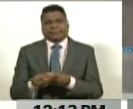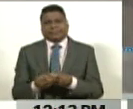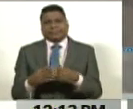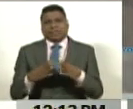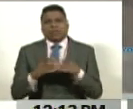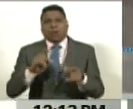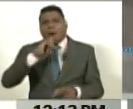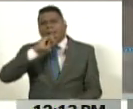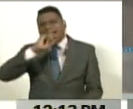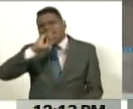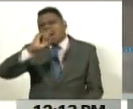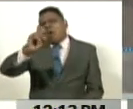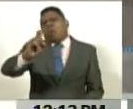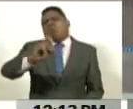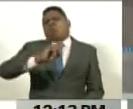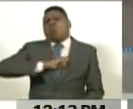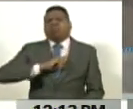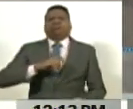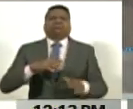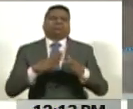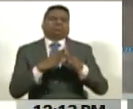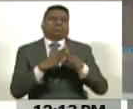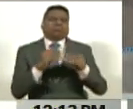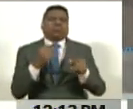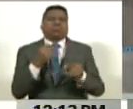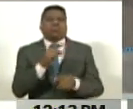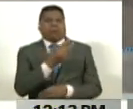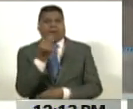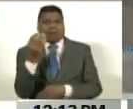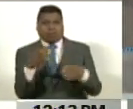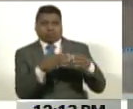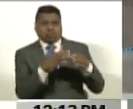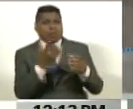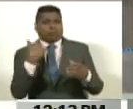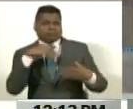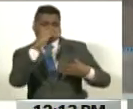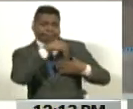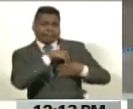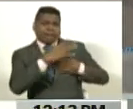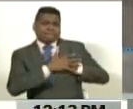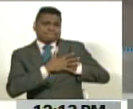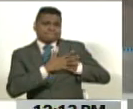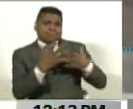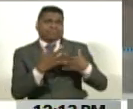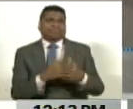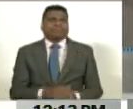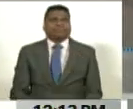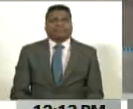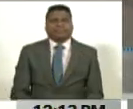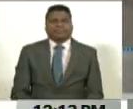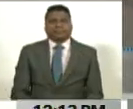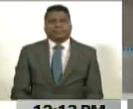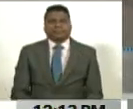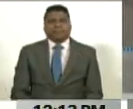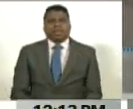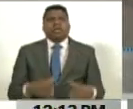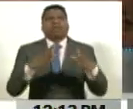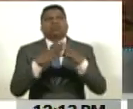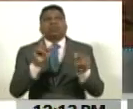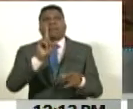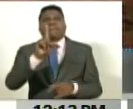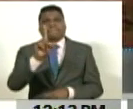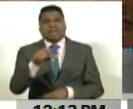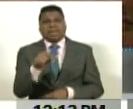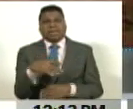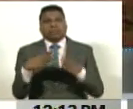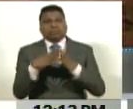de odio que este sector minoritario maneja. Por otra parte, tenemos lo que ha sido y lo que es la complicidad de la gobernación